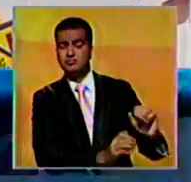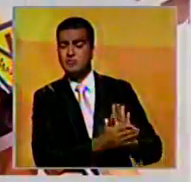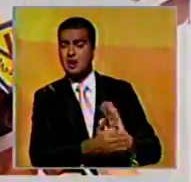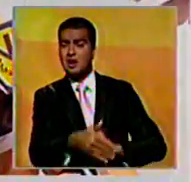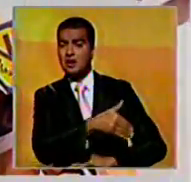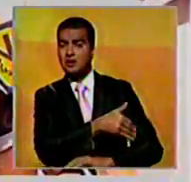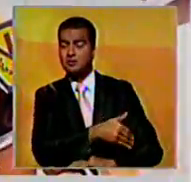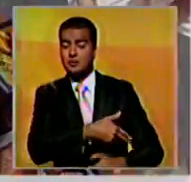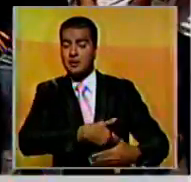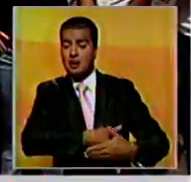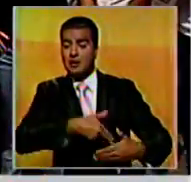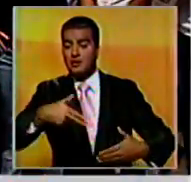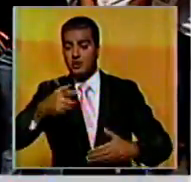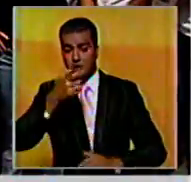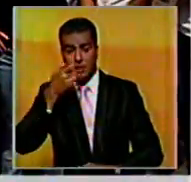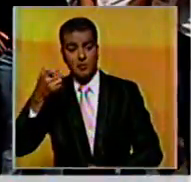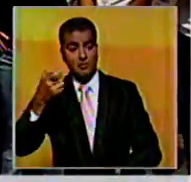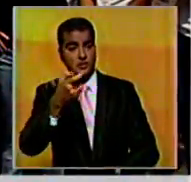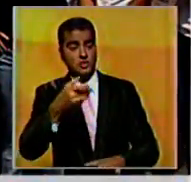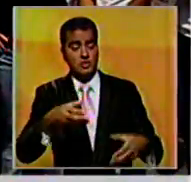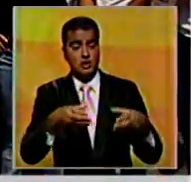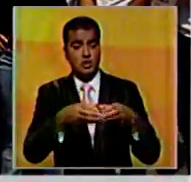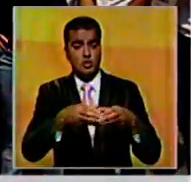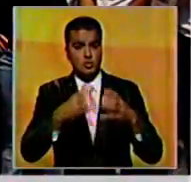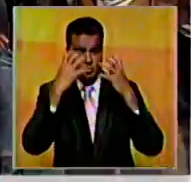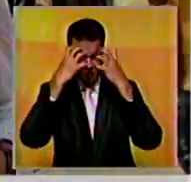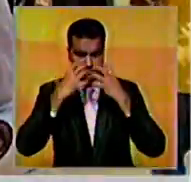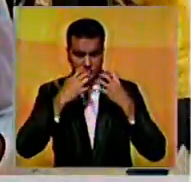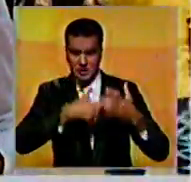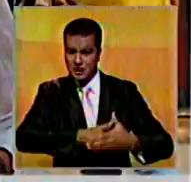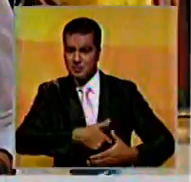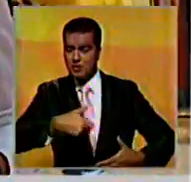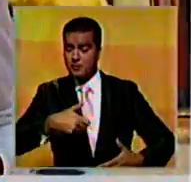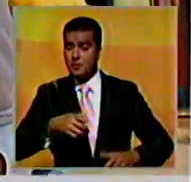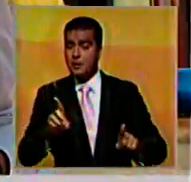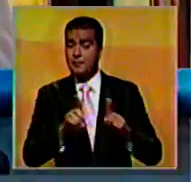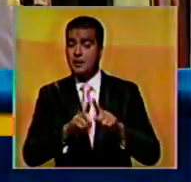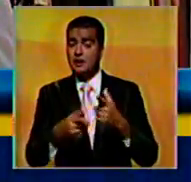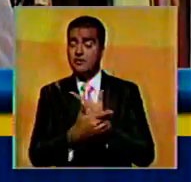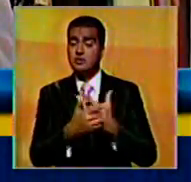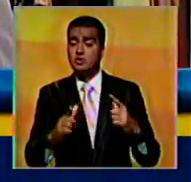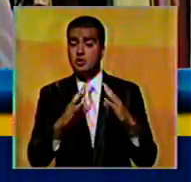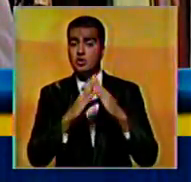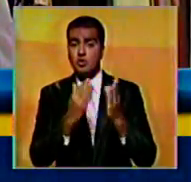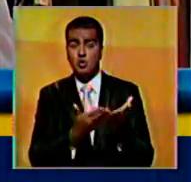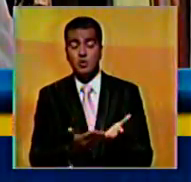el desarme de la población, de los grupos armados, así como la liberación de